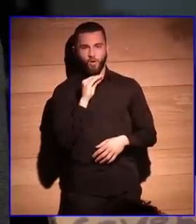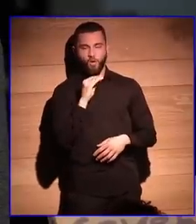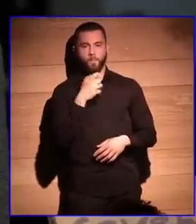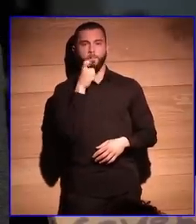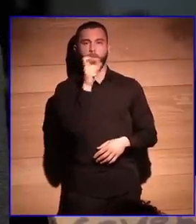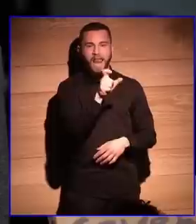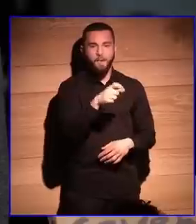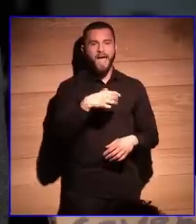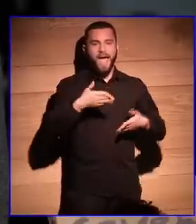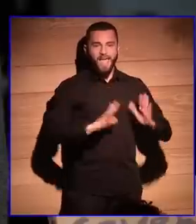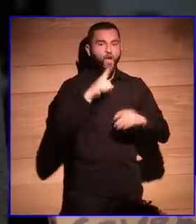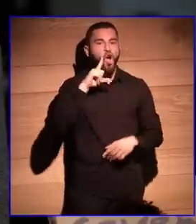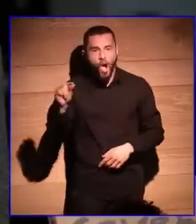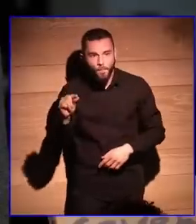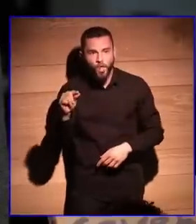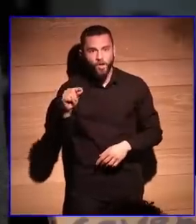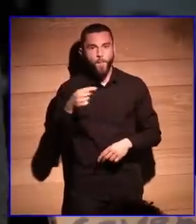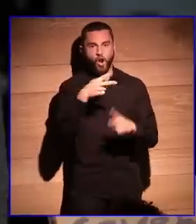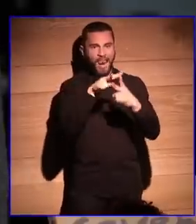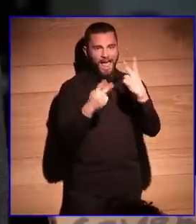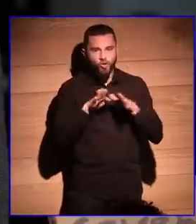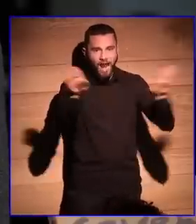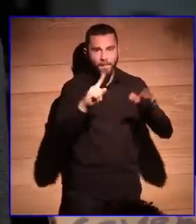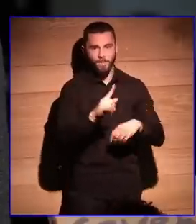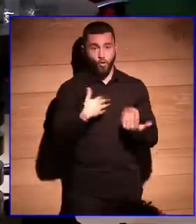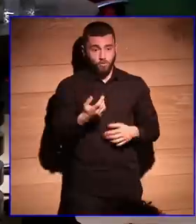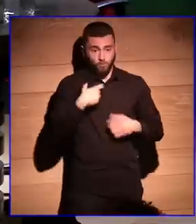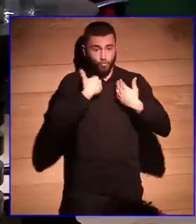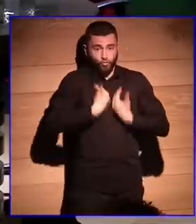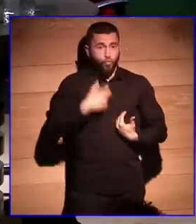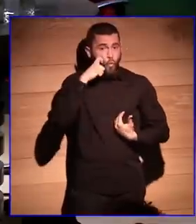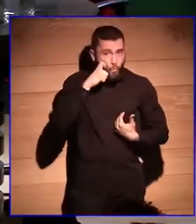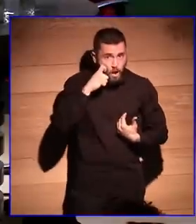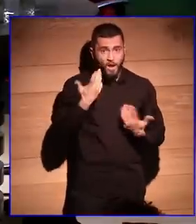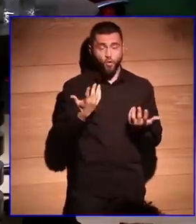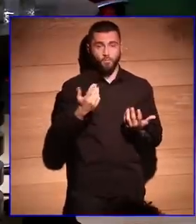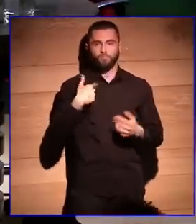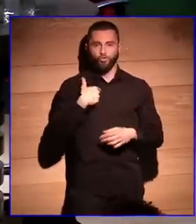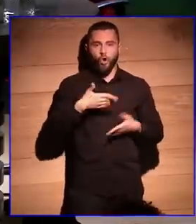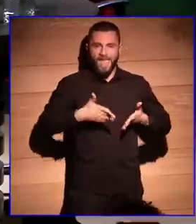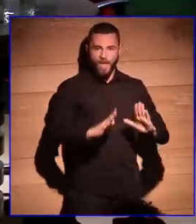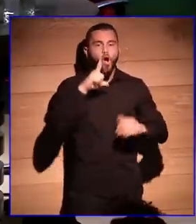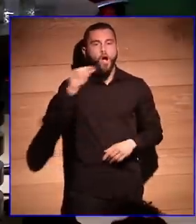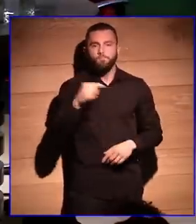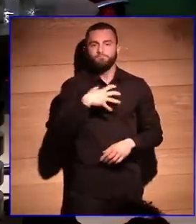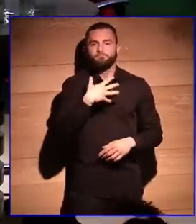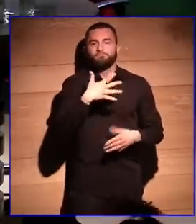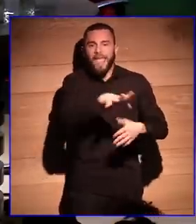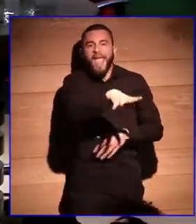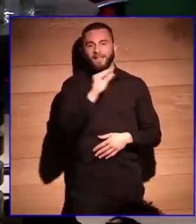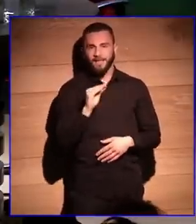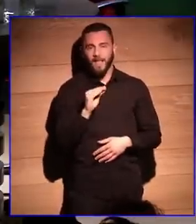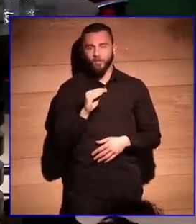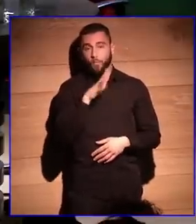Bueno, la contradicción del ser humano. No, pero yo al hijo pródigo lo entiendo. Es decir, él había